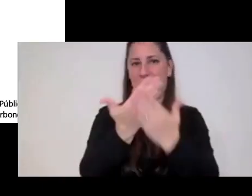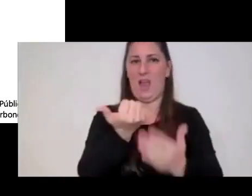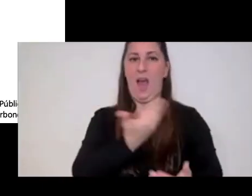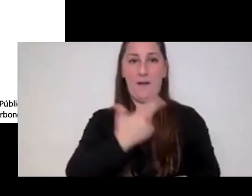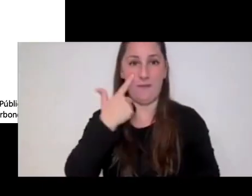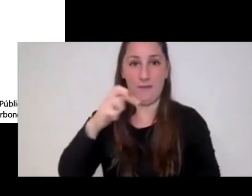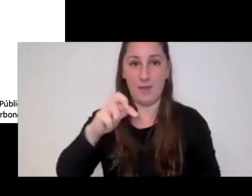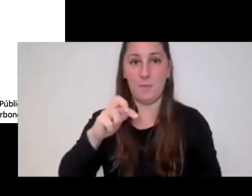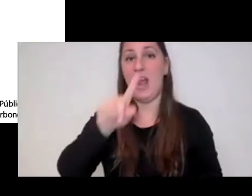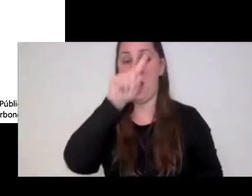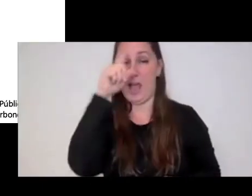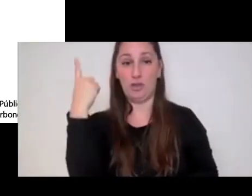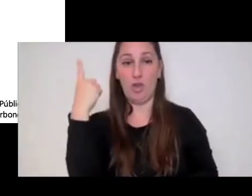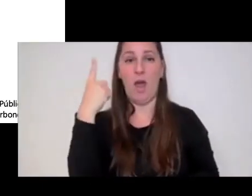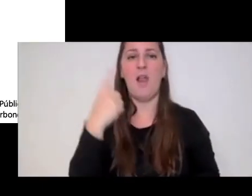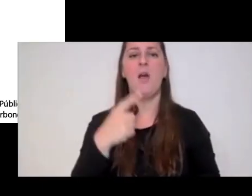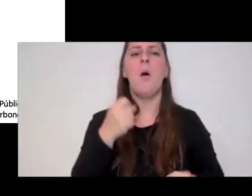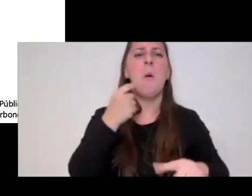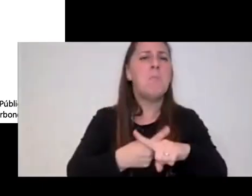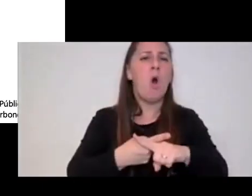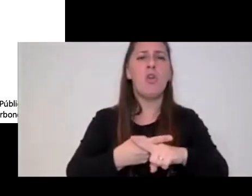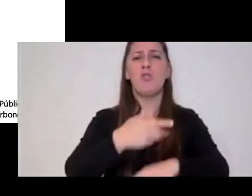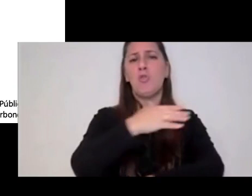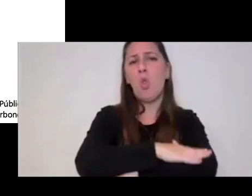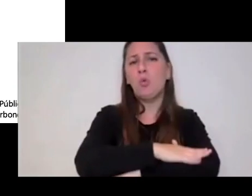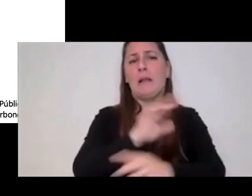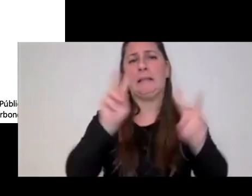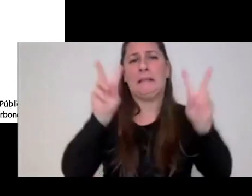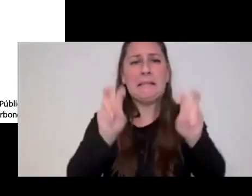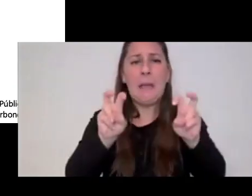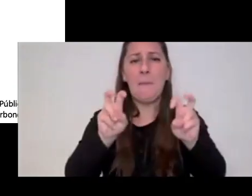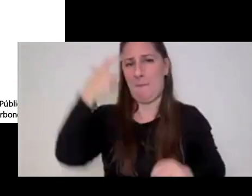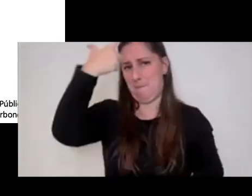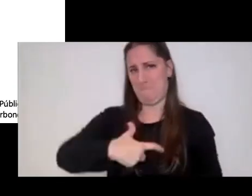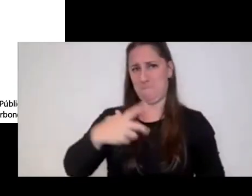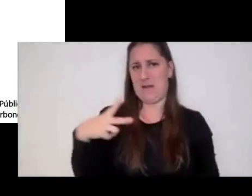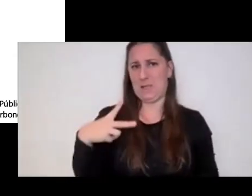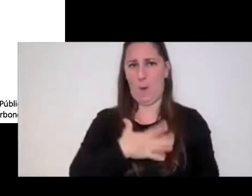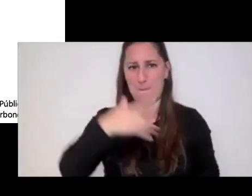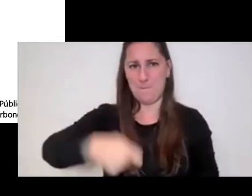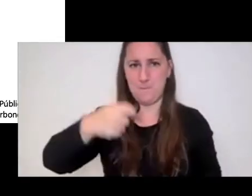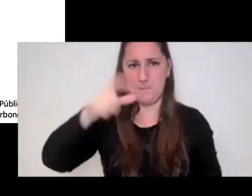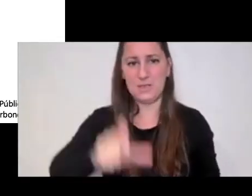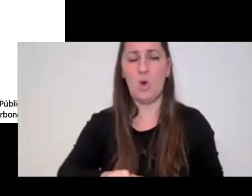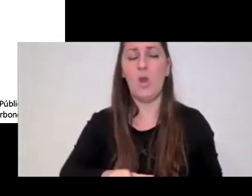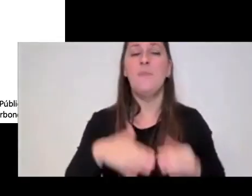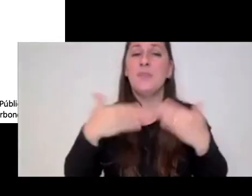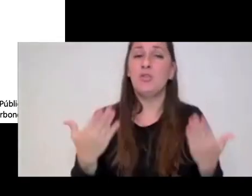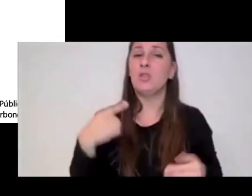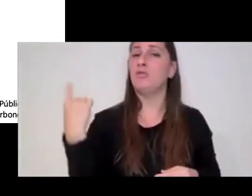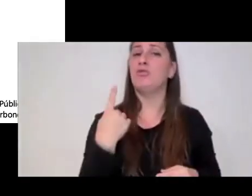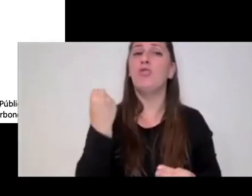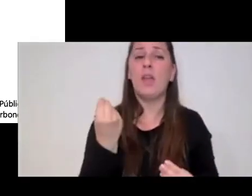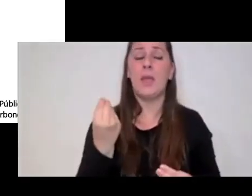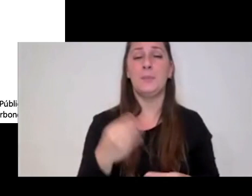nacional, por inconductas de carácter fiscal de parte del contribuyente. Y esta exteriorización, lo que vamos a ver, es que lo que tiene, si se quiere,